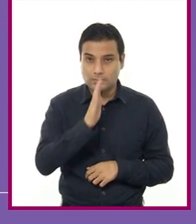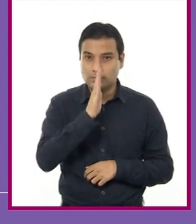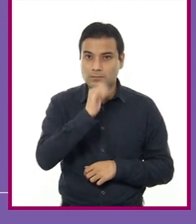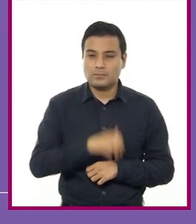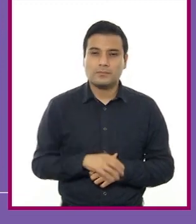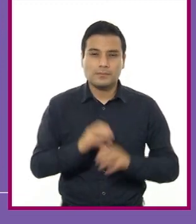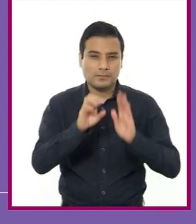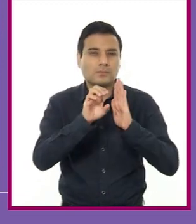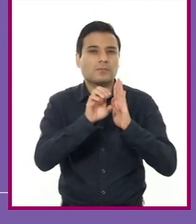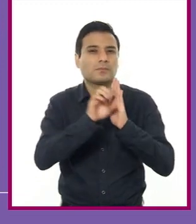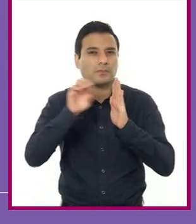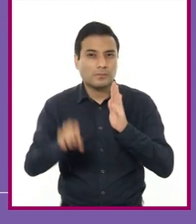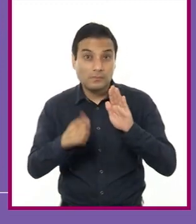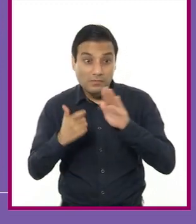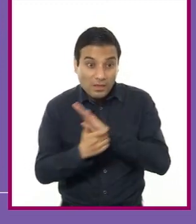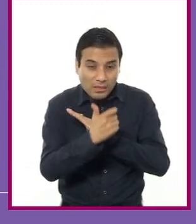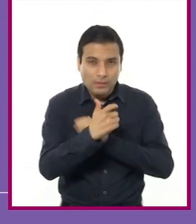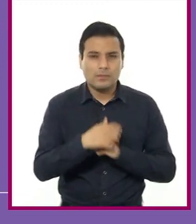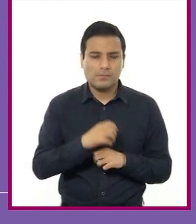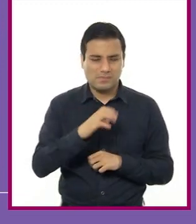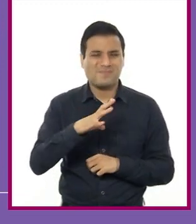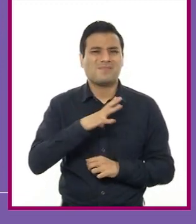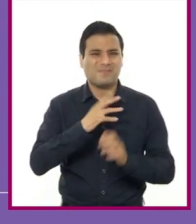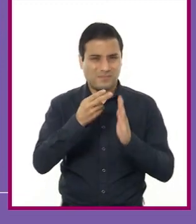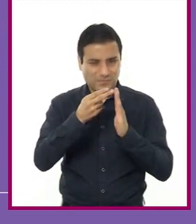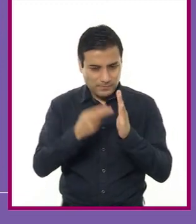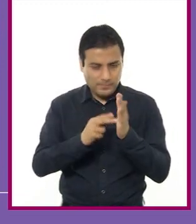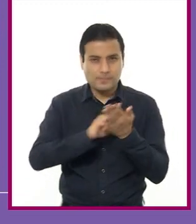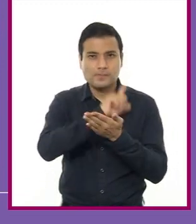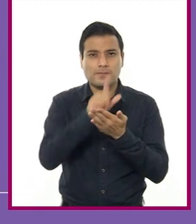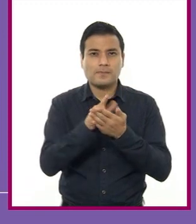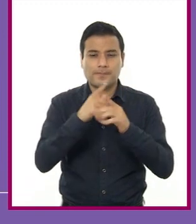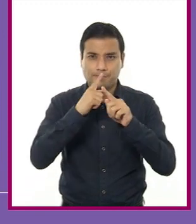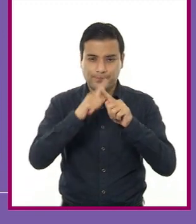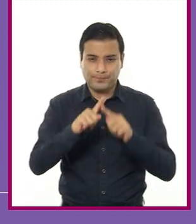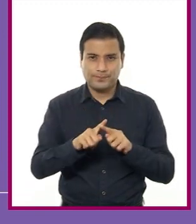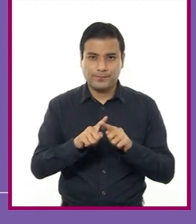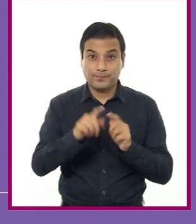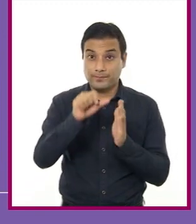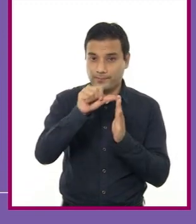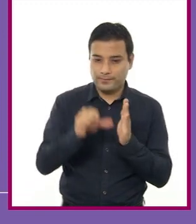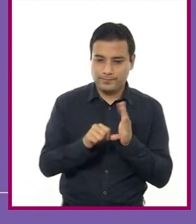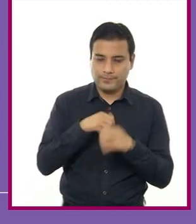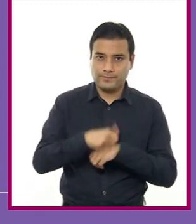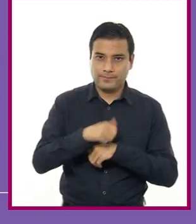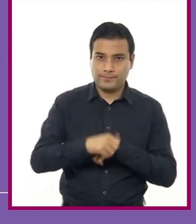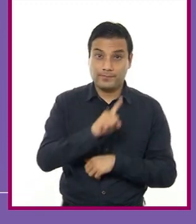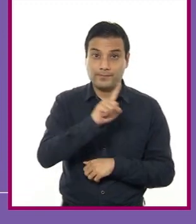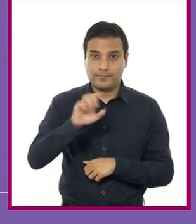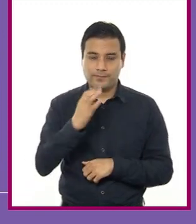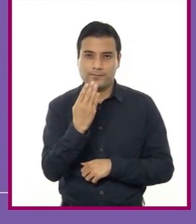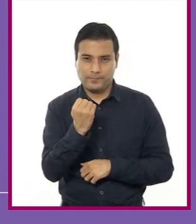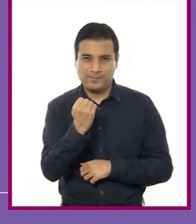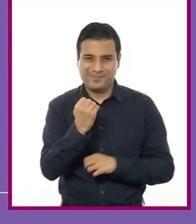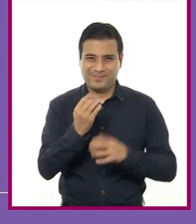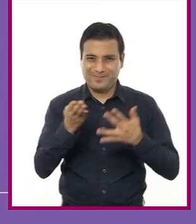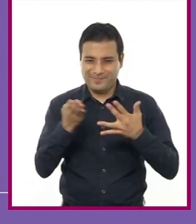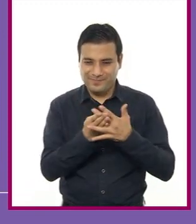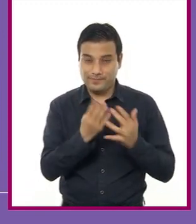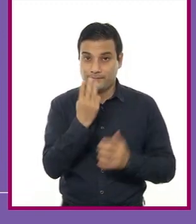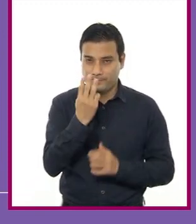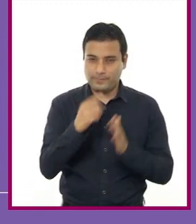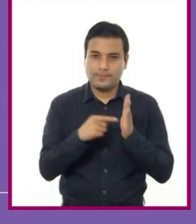caso de que esto suceda, existen normas y leyes, como se pronuncia en el artículo 109, fracción 3, en